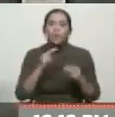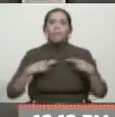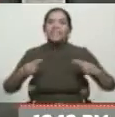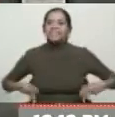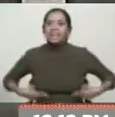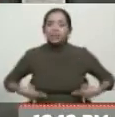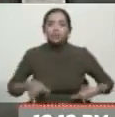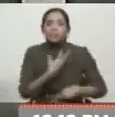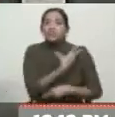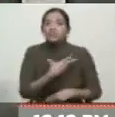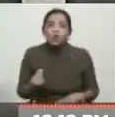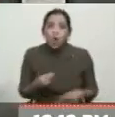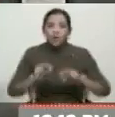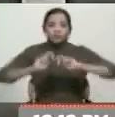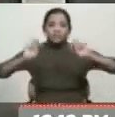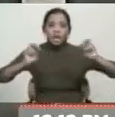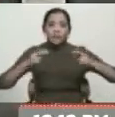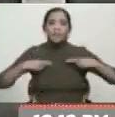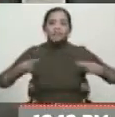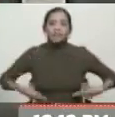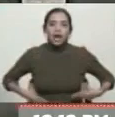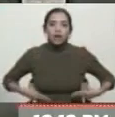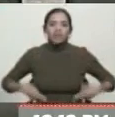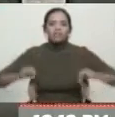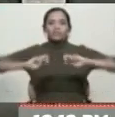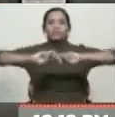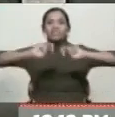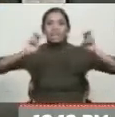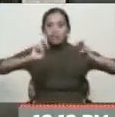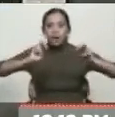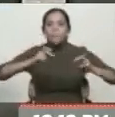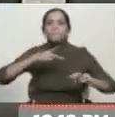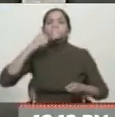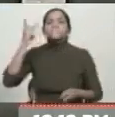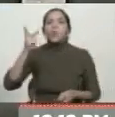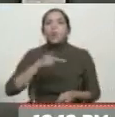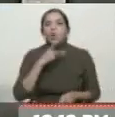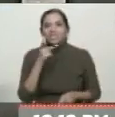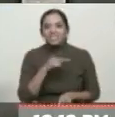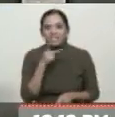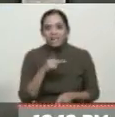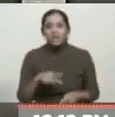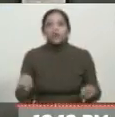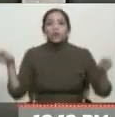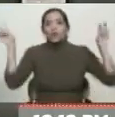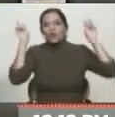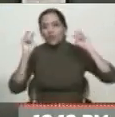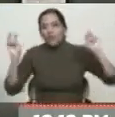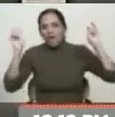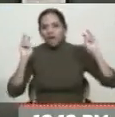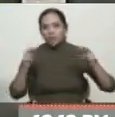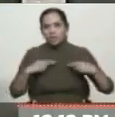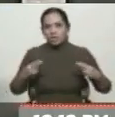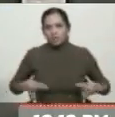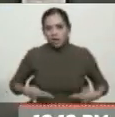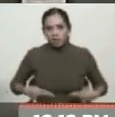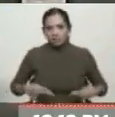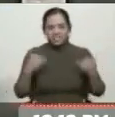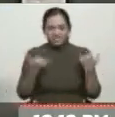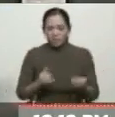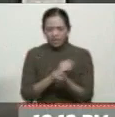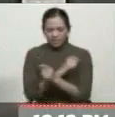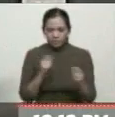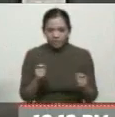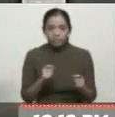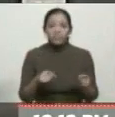tema humanitario, es un tema político con la cláusula de lo humanitario. Pero, y ya para terminar,